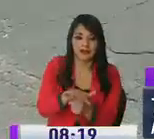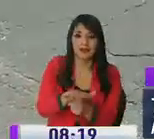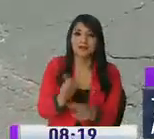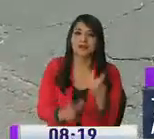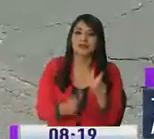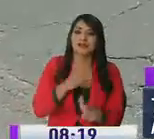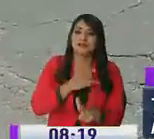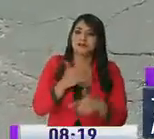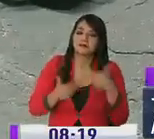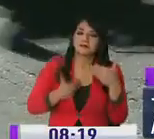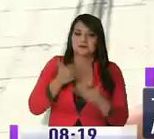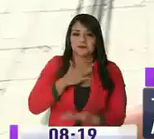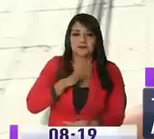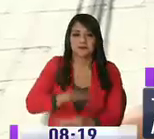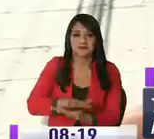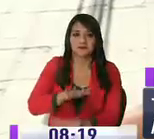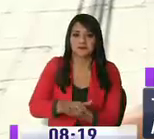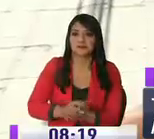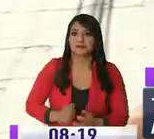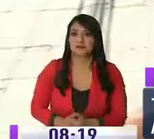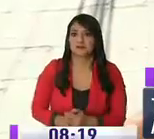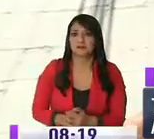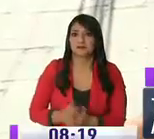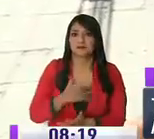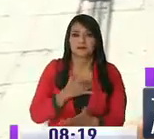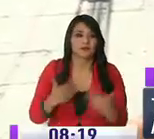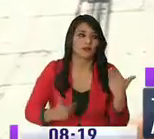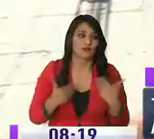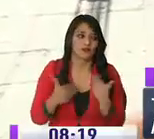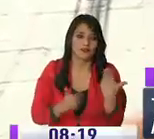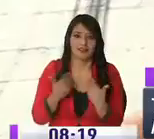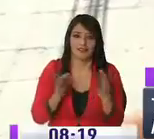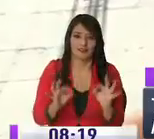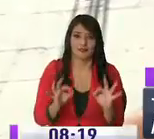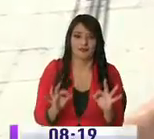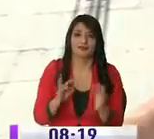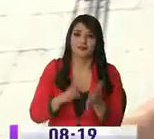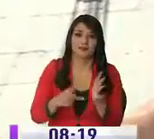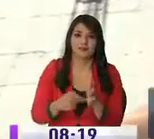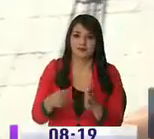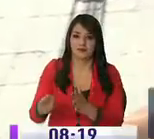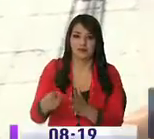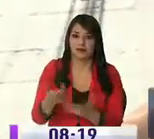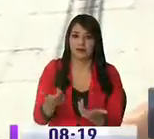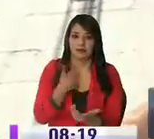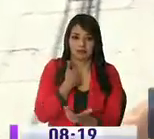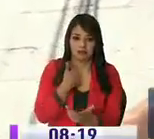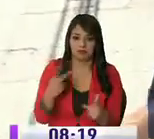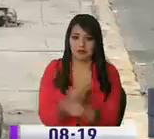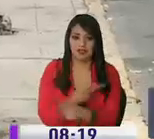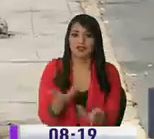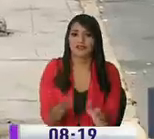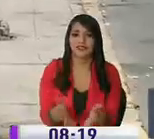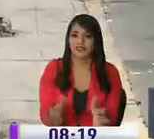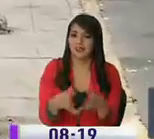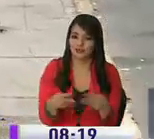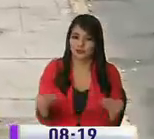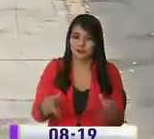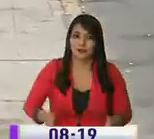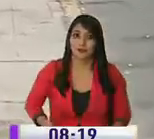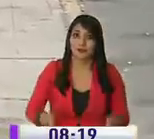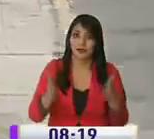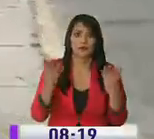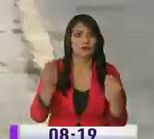están más tranquilos. Me alegra mucho porque eso hace que no haya ningún peligro. La avenida es